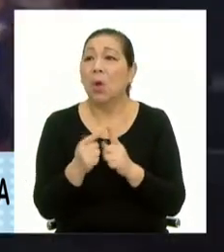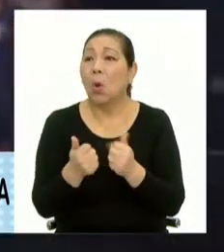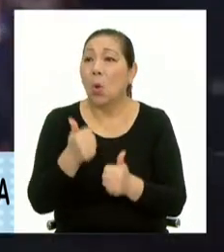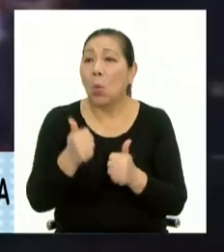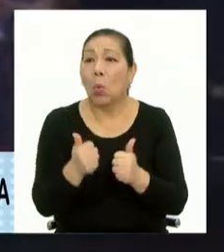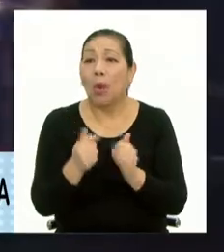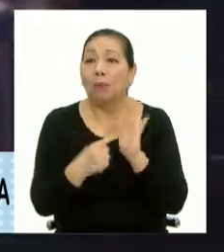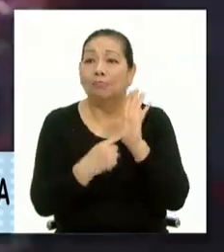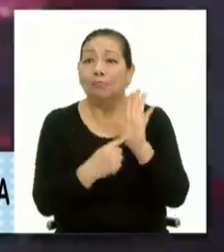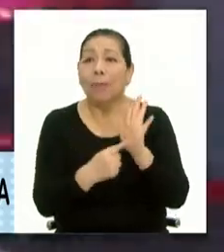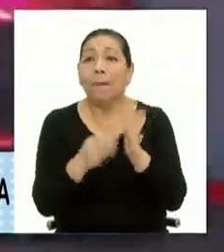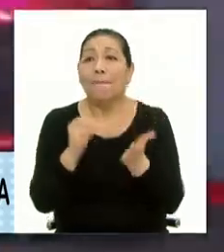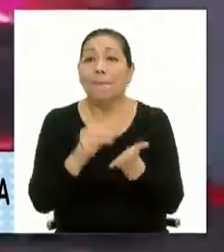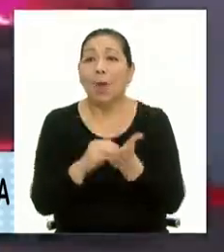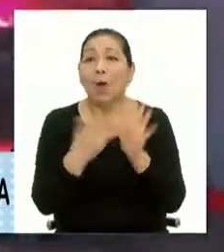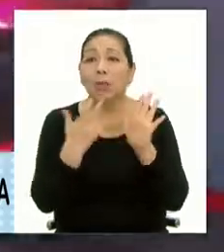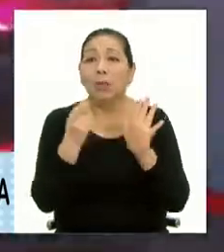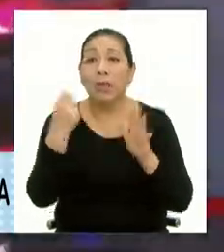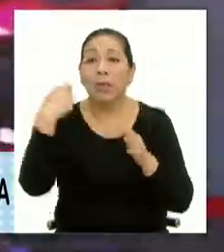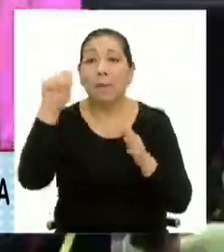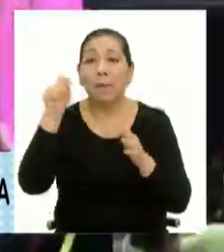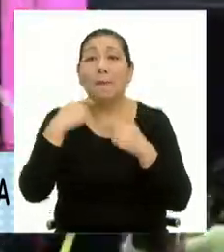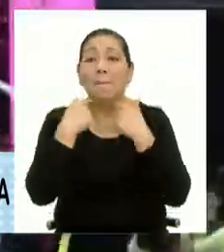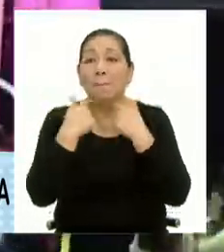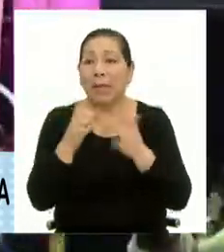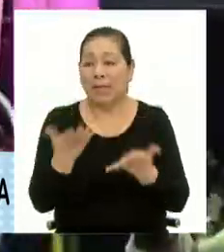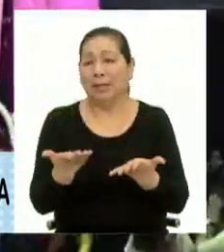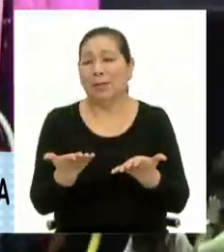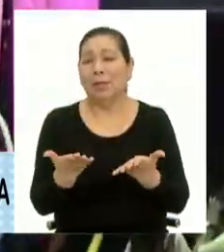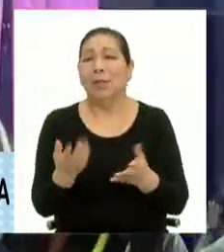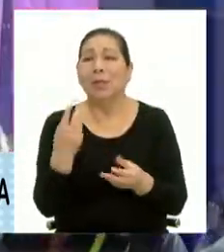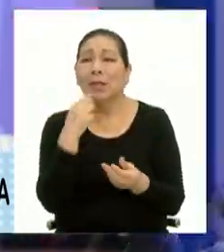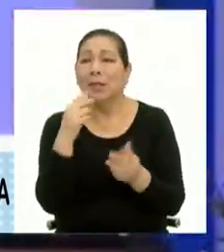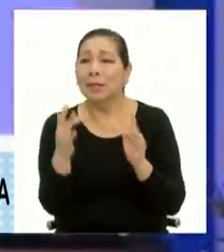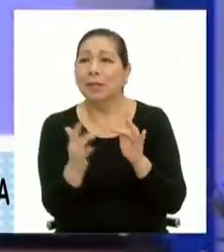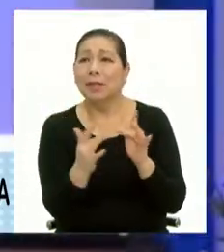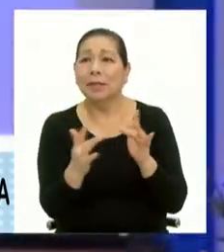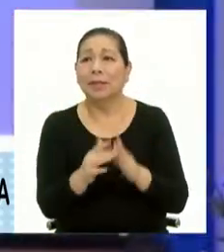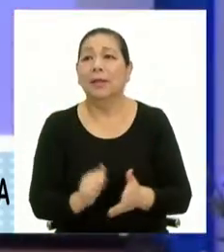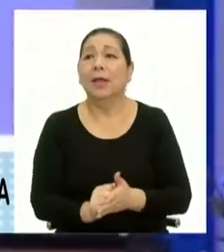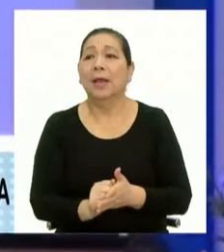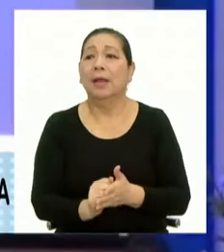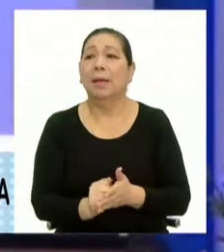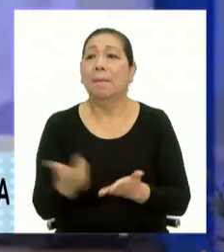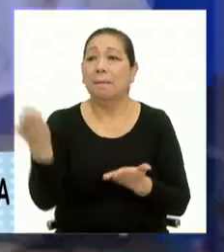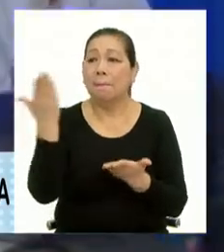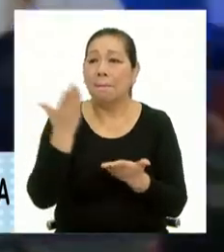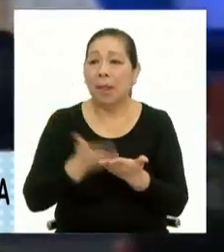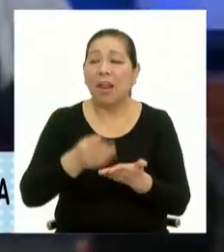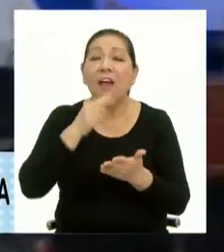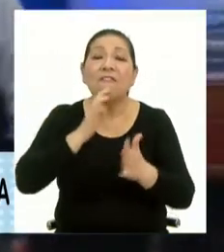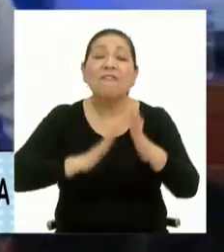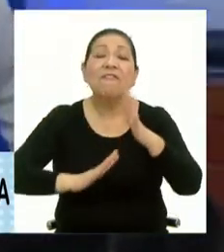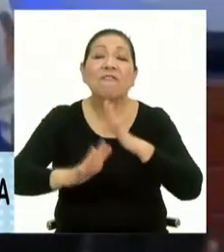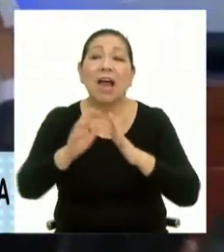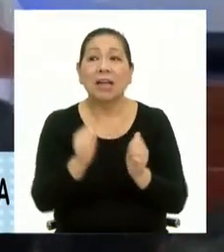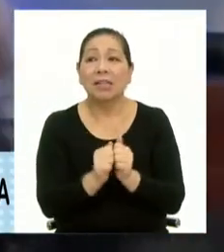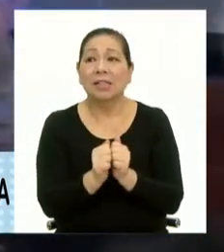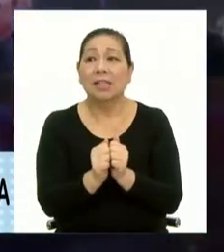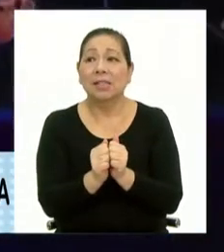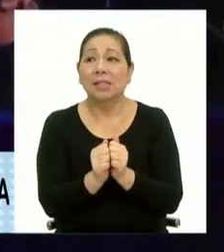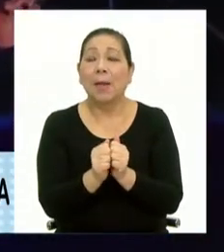cuales representaban más del 80% de las pérdidas patrimoniales de la entidad. Los créditos se aprobaron falseando